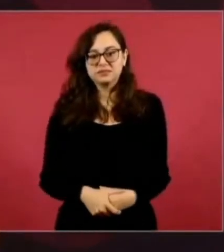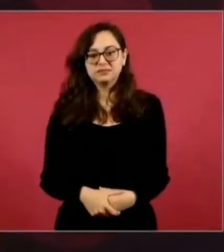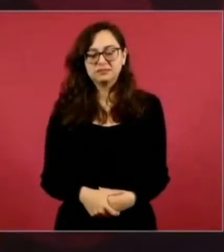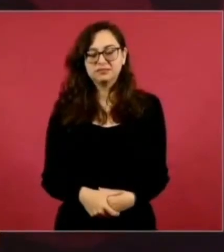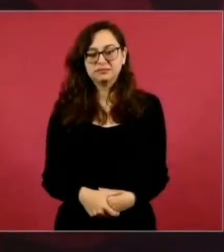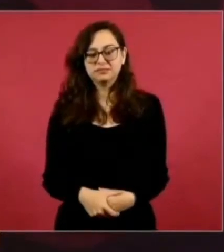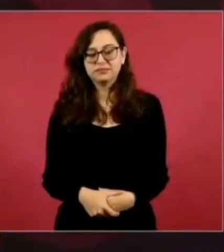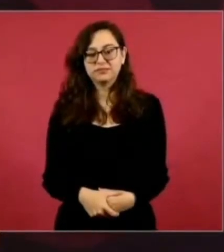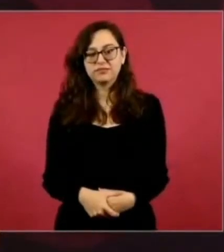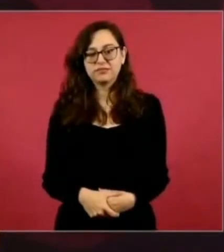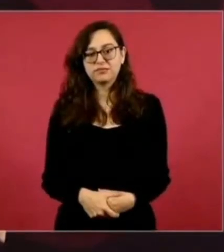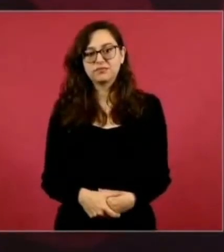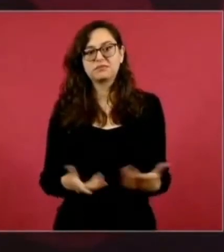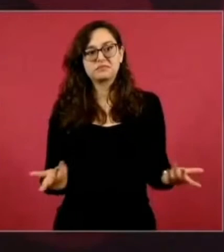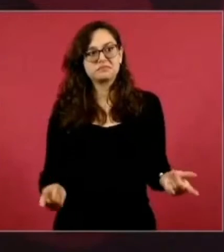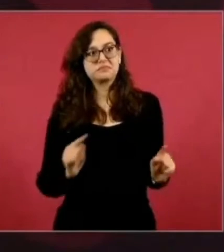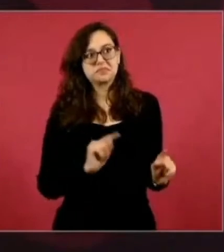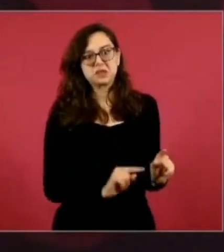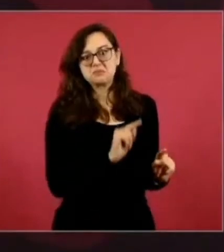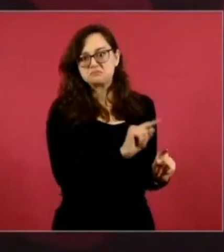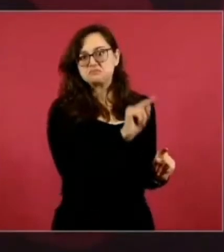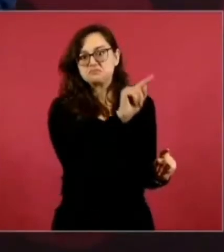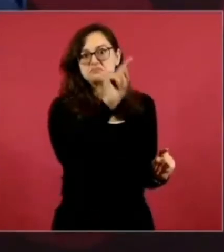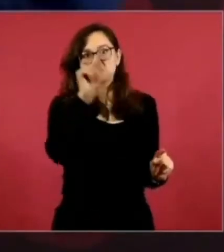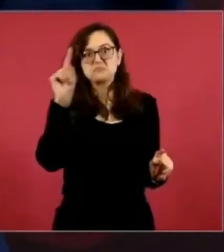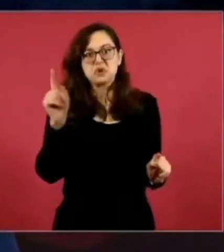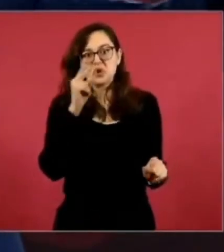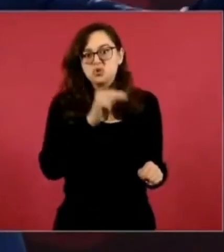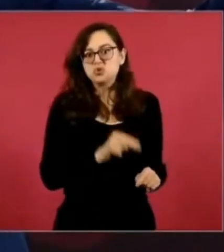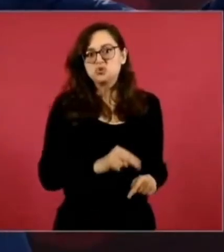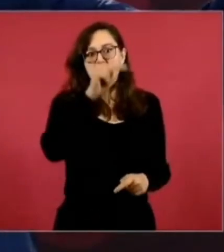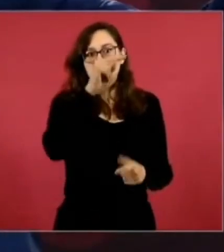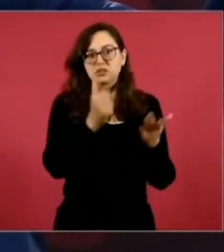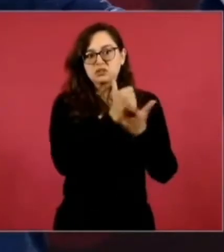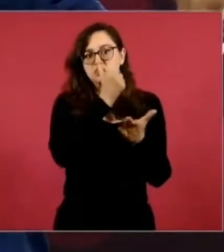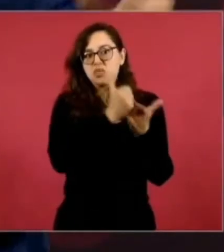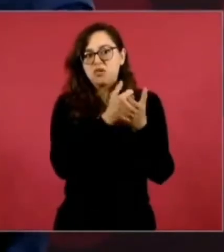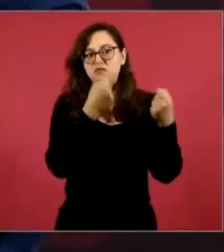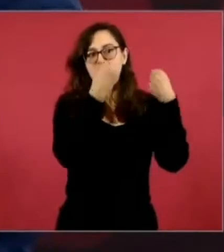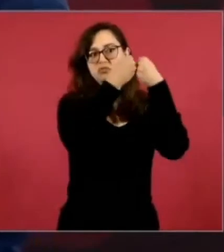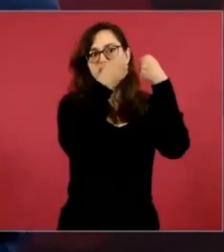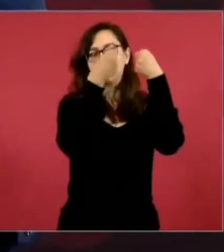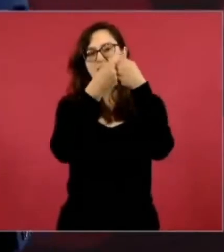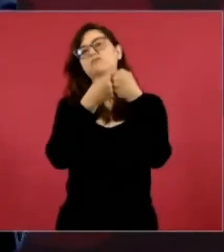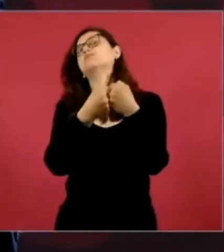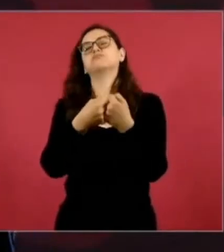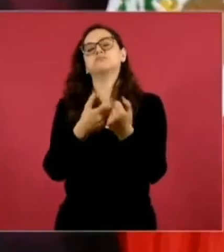en Piedras Negras, en todos lados, en las ciudades fronterizas.